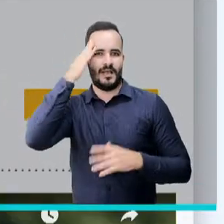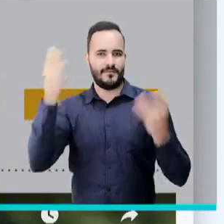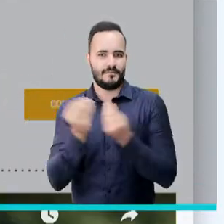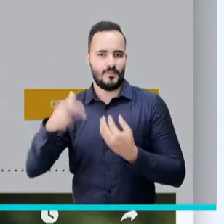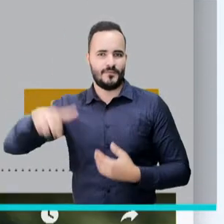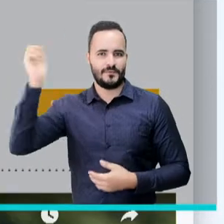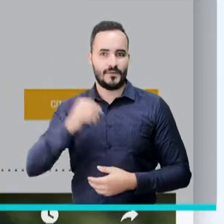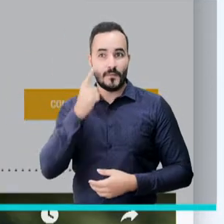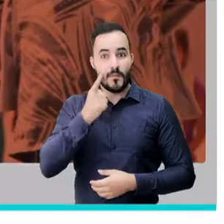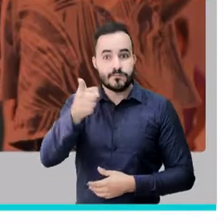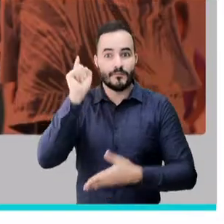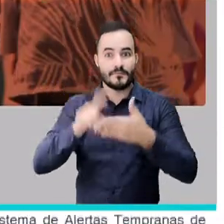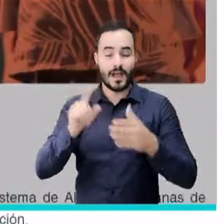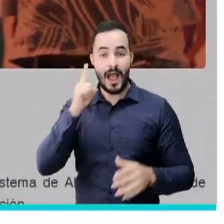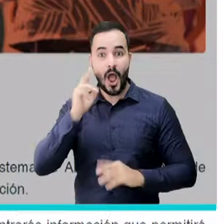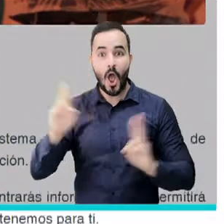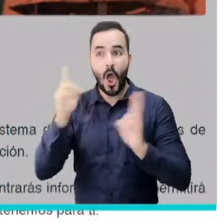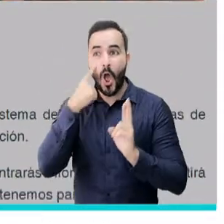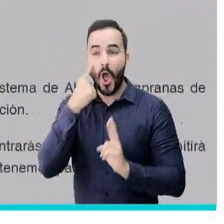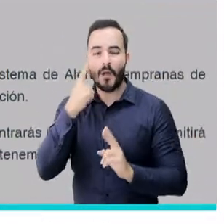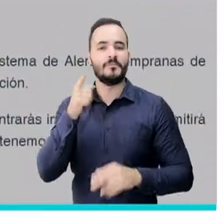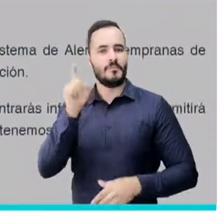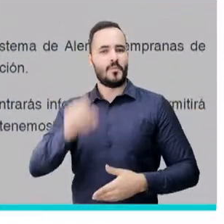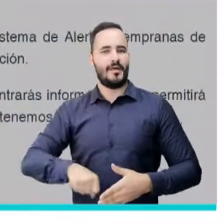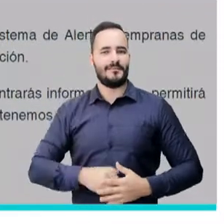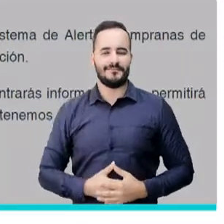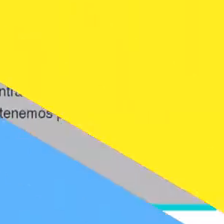www.medellin.gov.co/satmed y dando clic en el botón Alértanos.